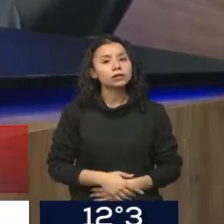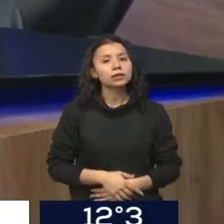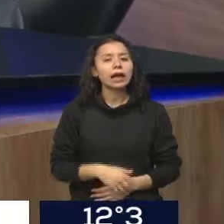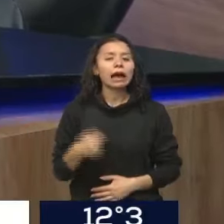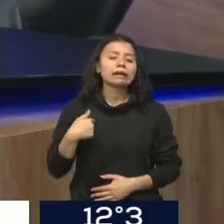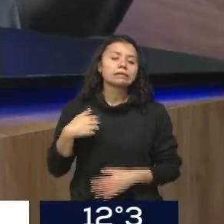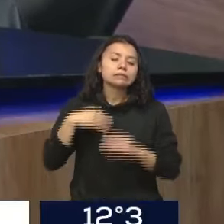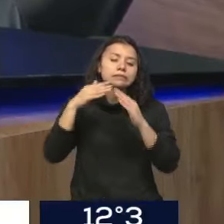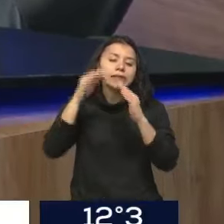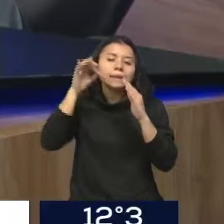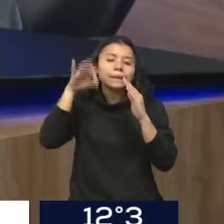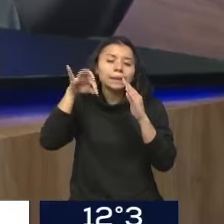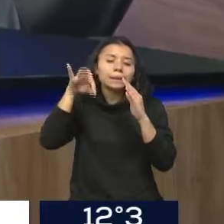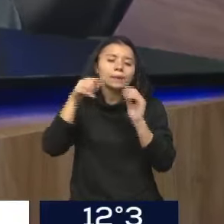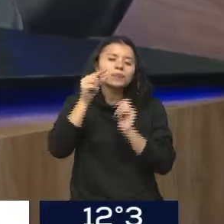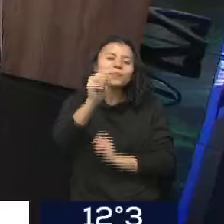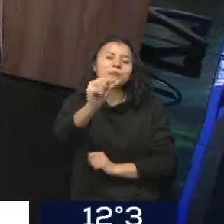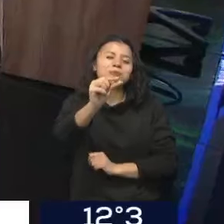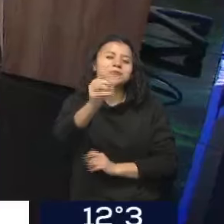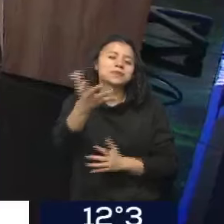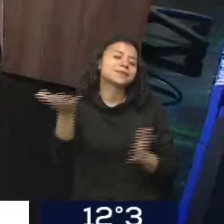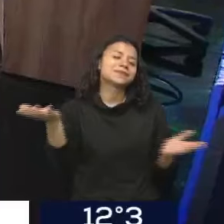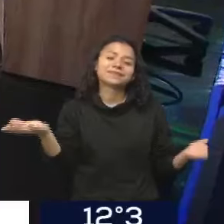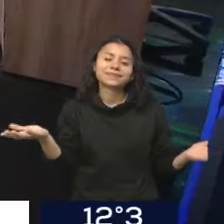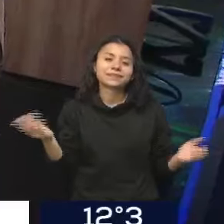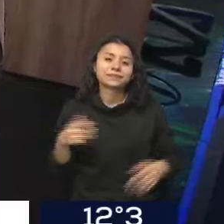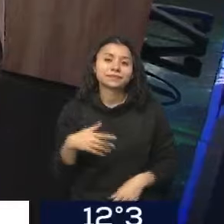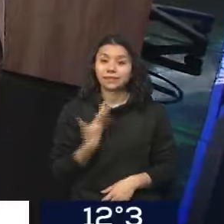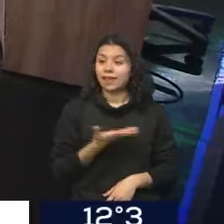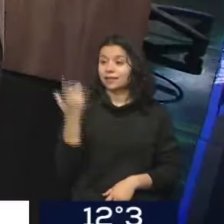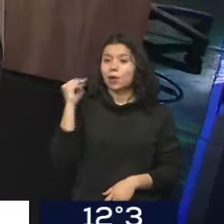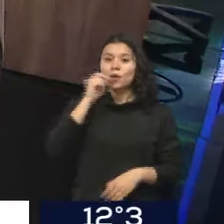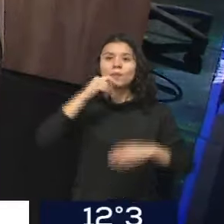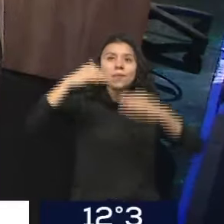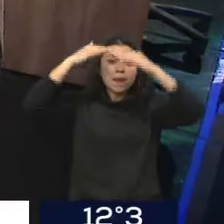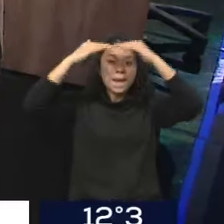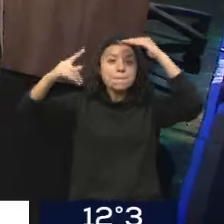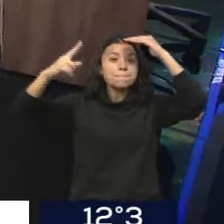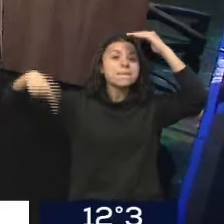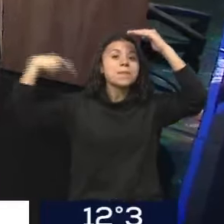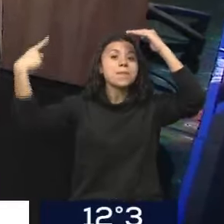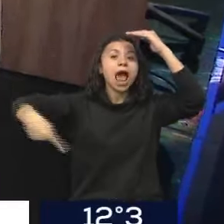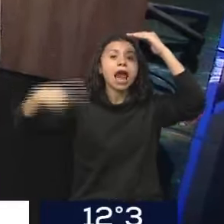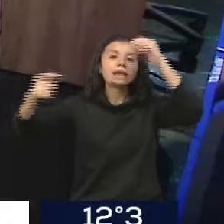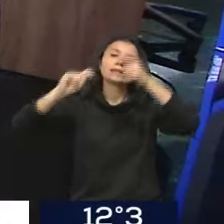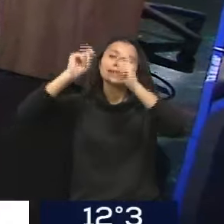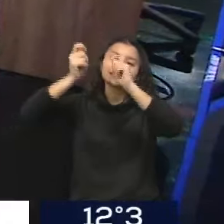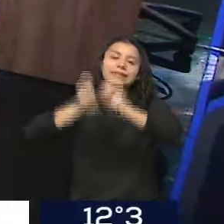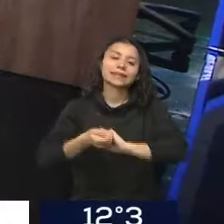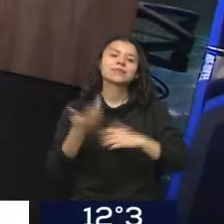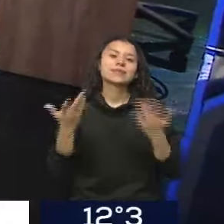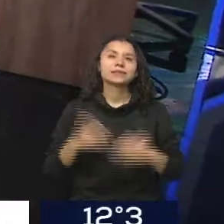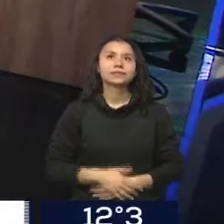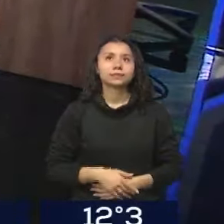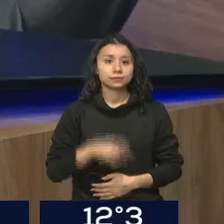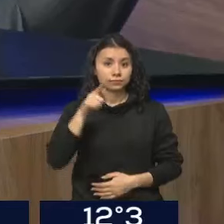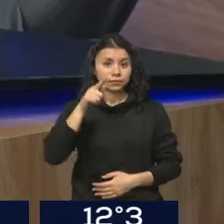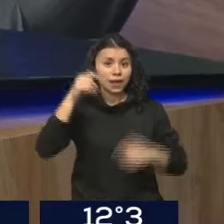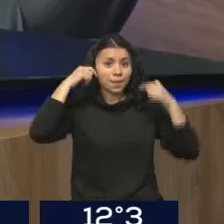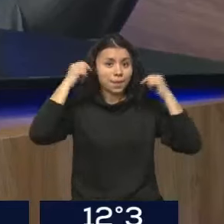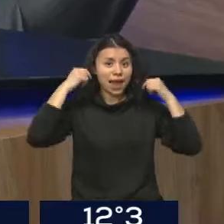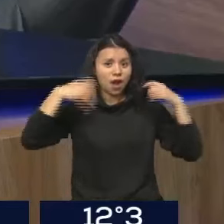pero una goterita. Mínima. Hace poco habíamos cambiado la membrana, así que... Ajá, bien, perfecto. Bien. Veo que la humedad en el cabello te hace un impacto de